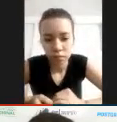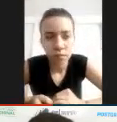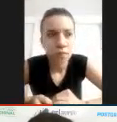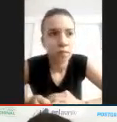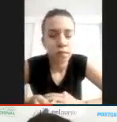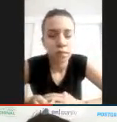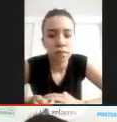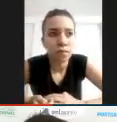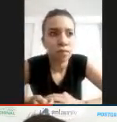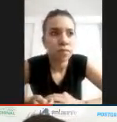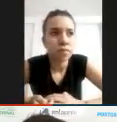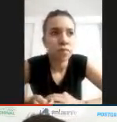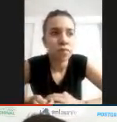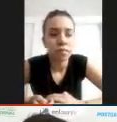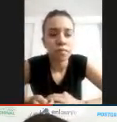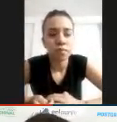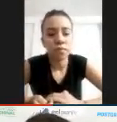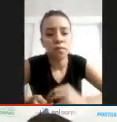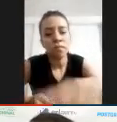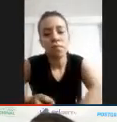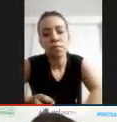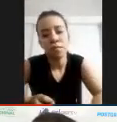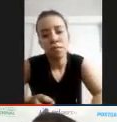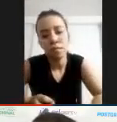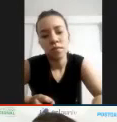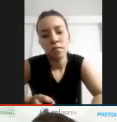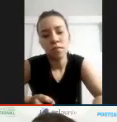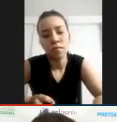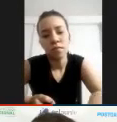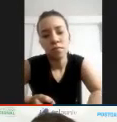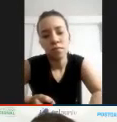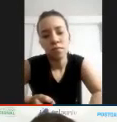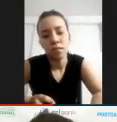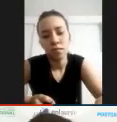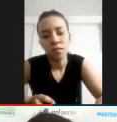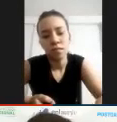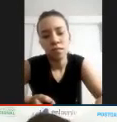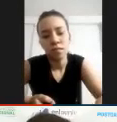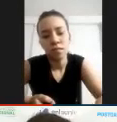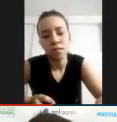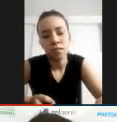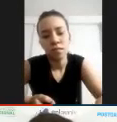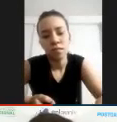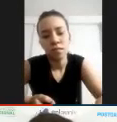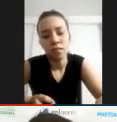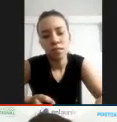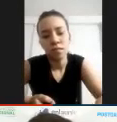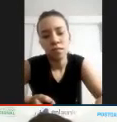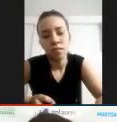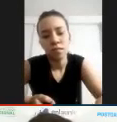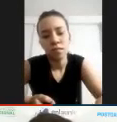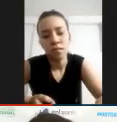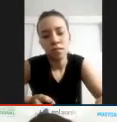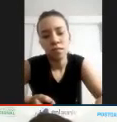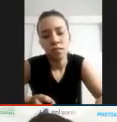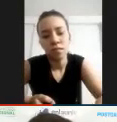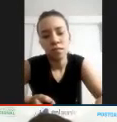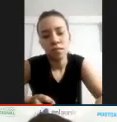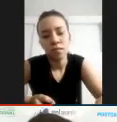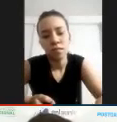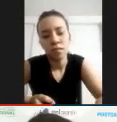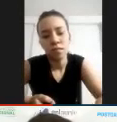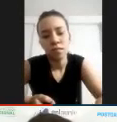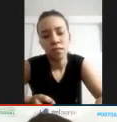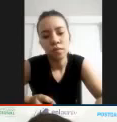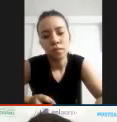Otra cosa que quería también acotar, profesor, en cuanto a la importancia de la fe pública, ajá, se está presentando una función muy importante que lo